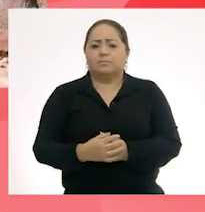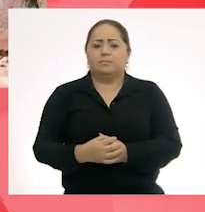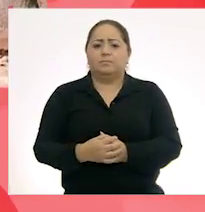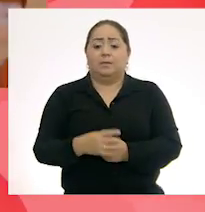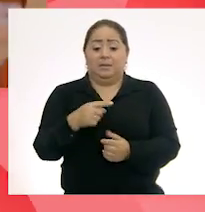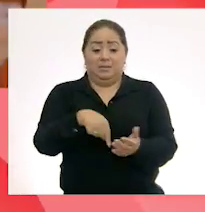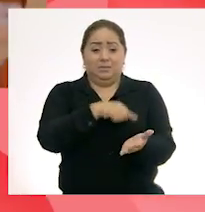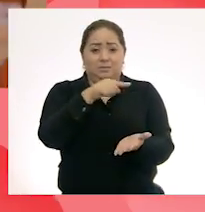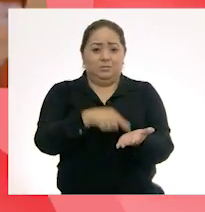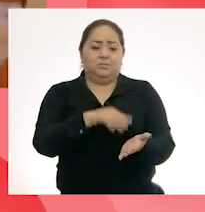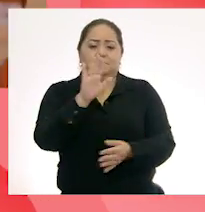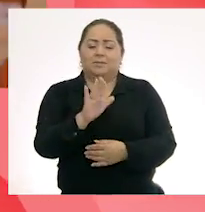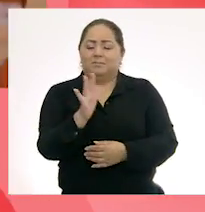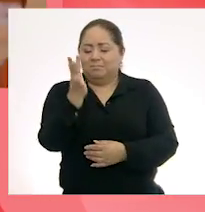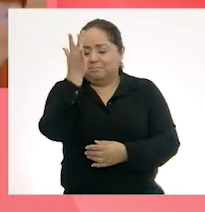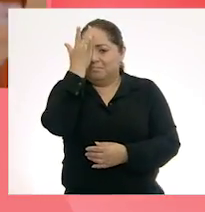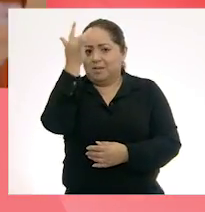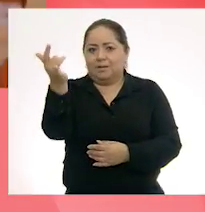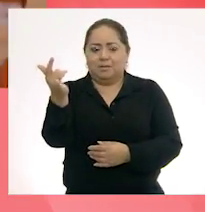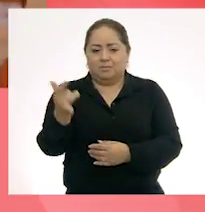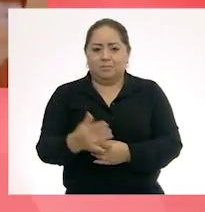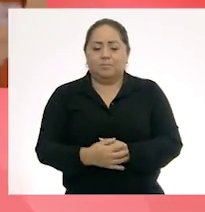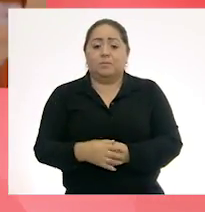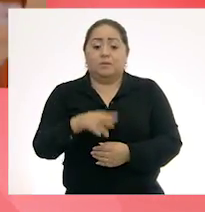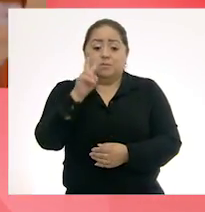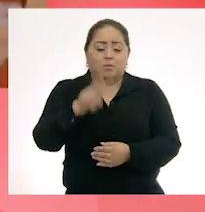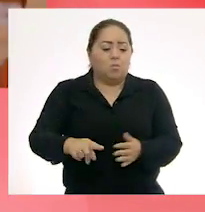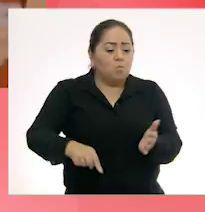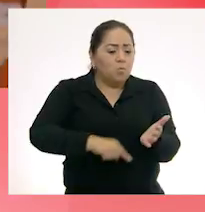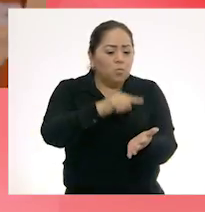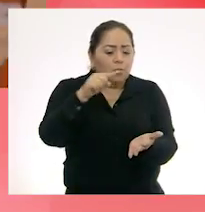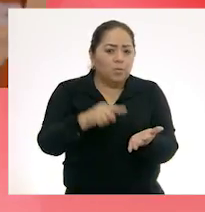que es un lugar mágico. Es un lugar